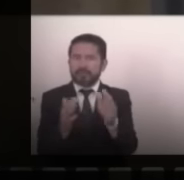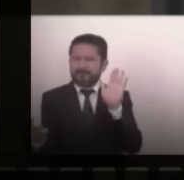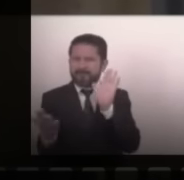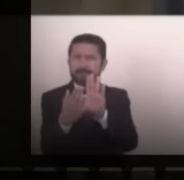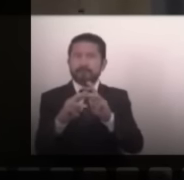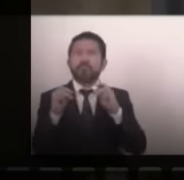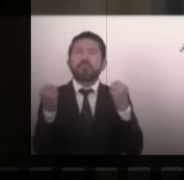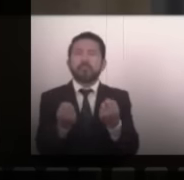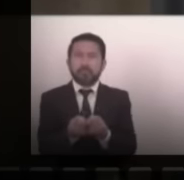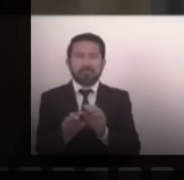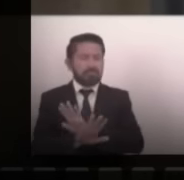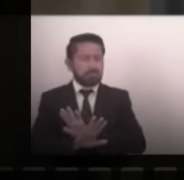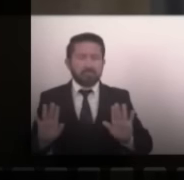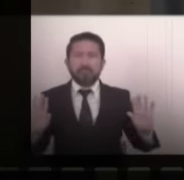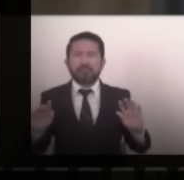las pandillas